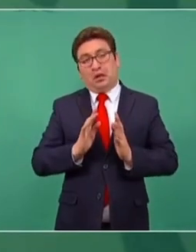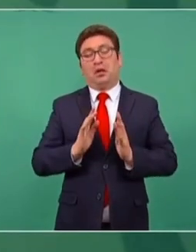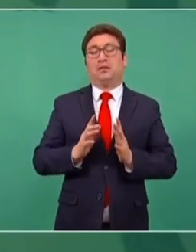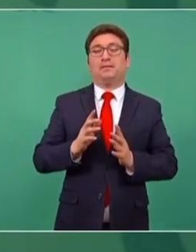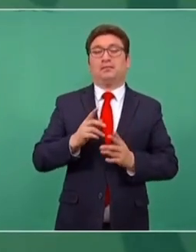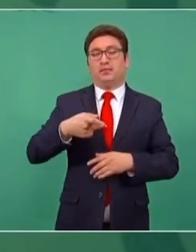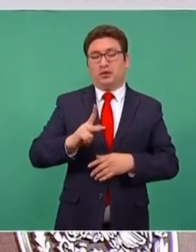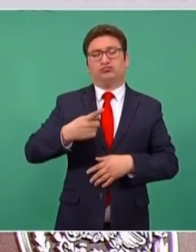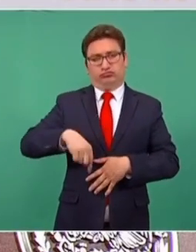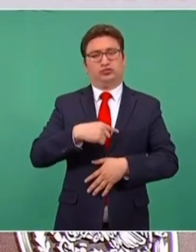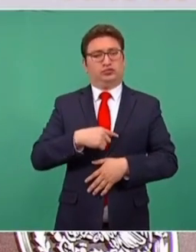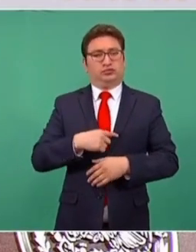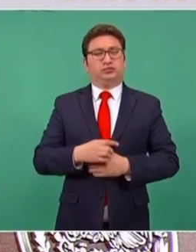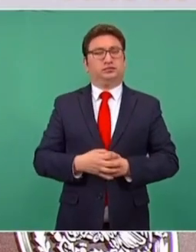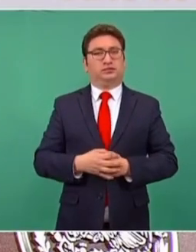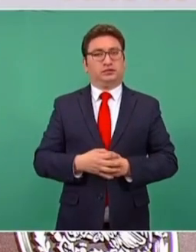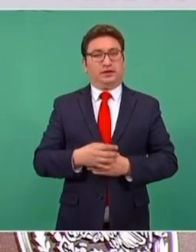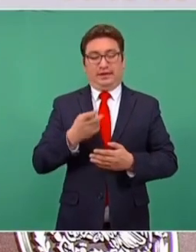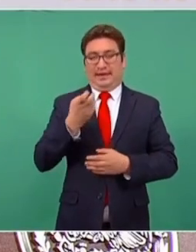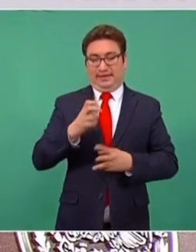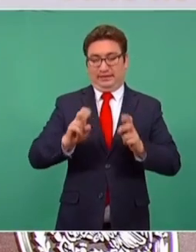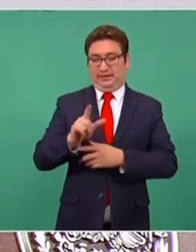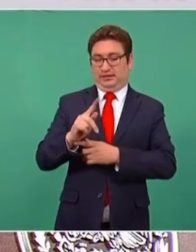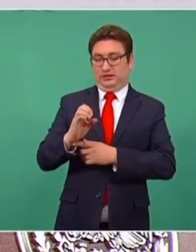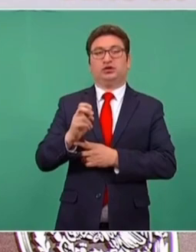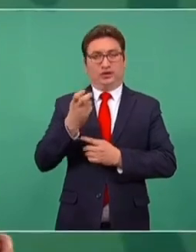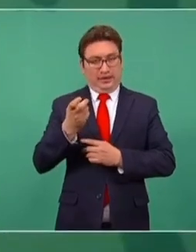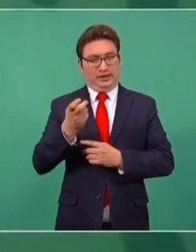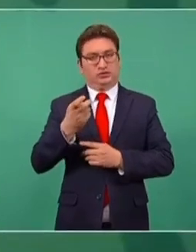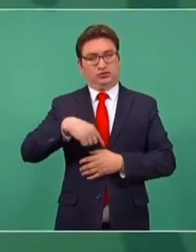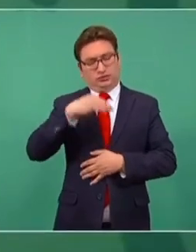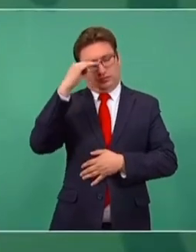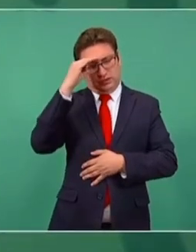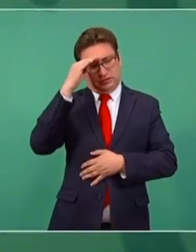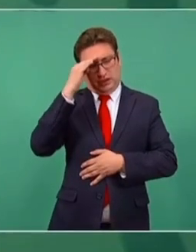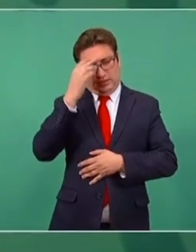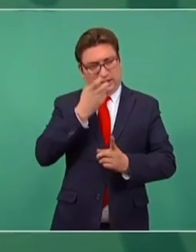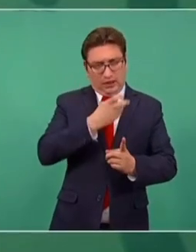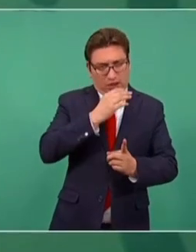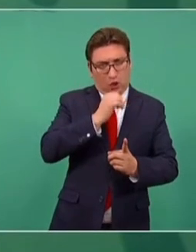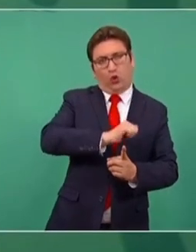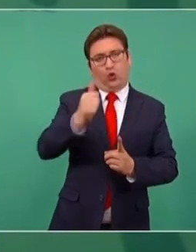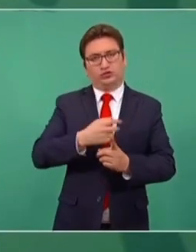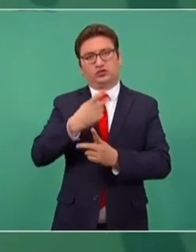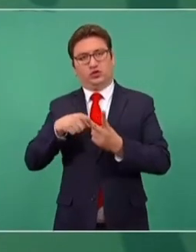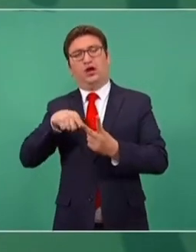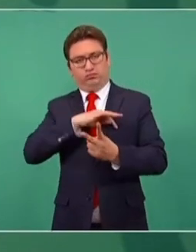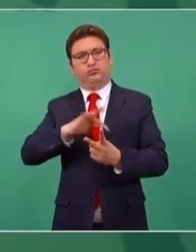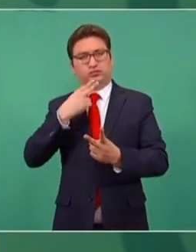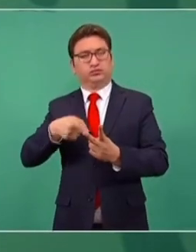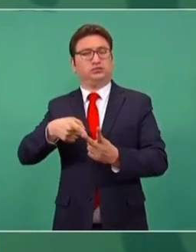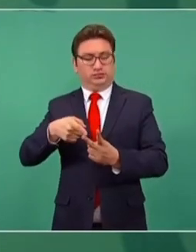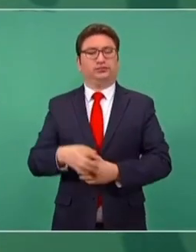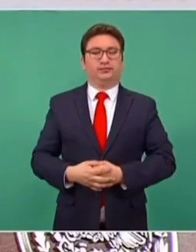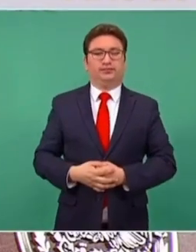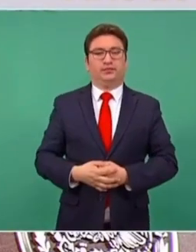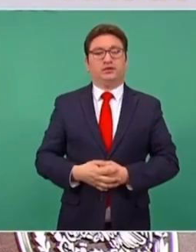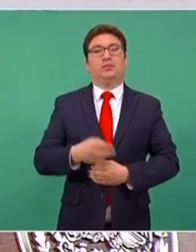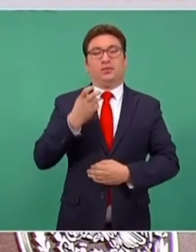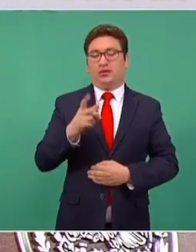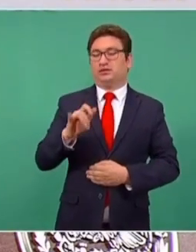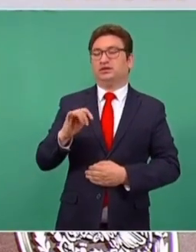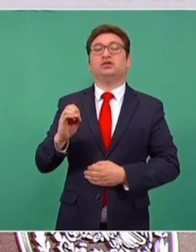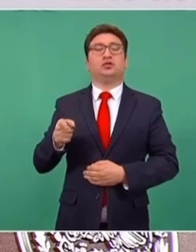nosotros ya, para este caso de litio, un plan B. De modo que